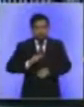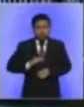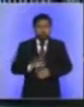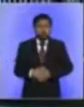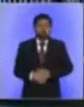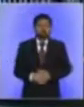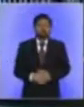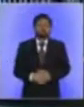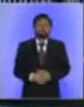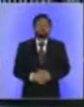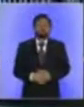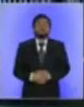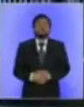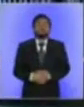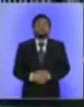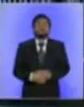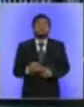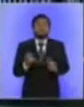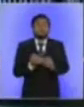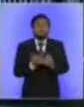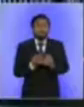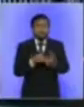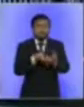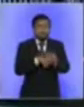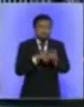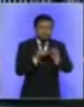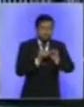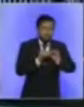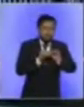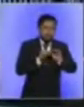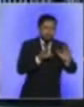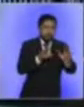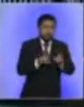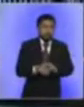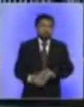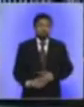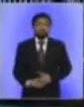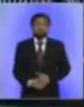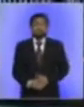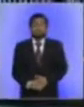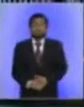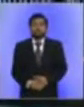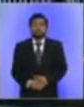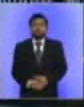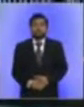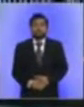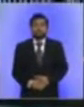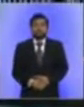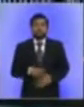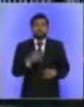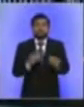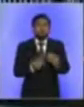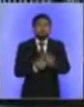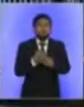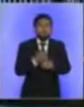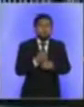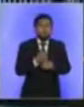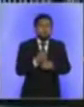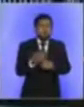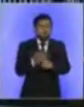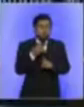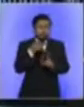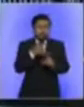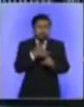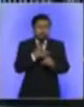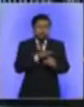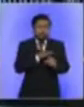desempeña además el contenido de la publicación refiero en la obra pública de su gobierno a un abuelo anterior la publicación tuvo como propósito